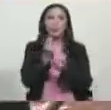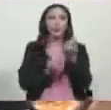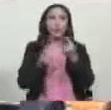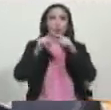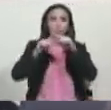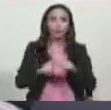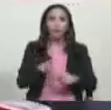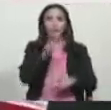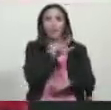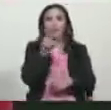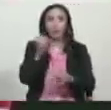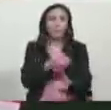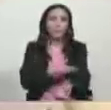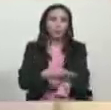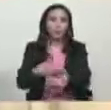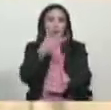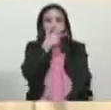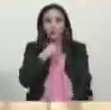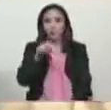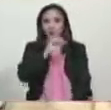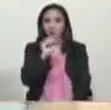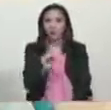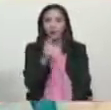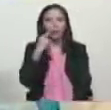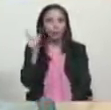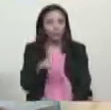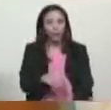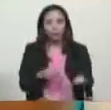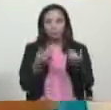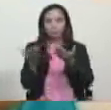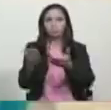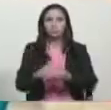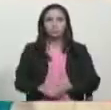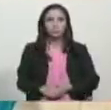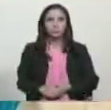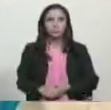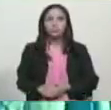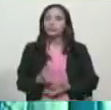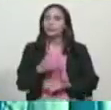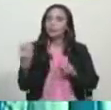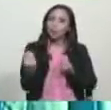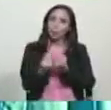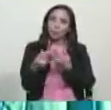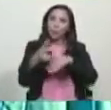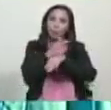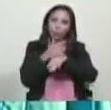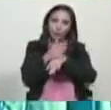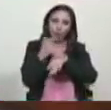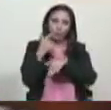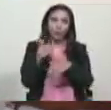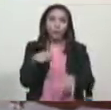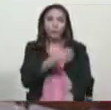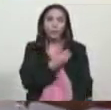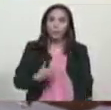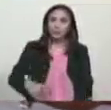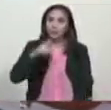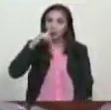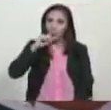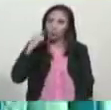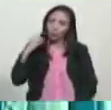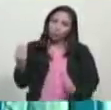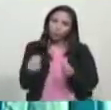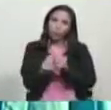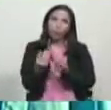los 32 millones de bolívares también. Recibe usted en nombre también de nuestro presidente Nicolás Maduro en la